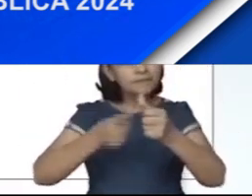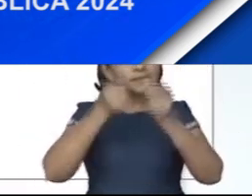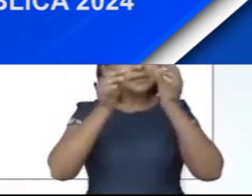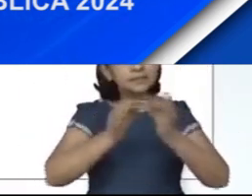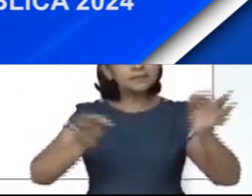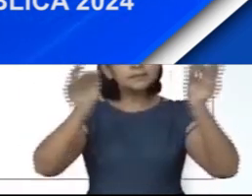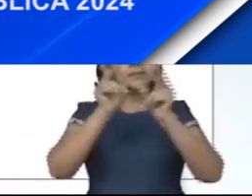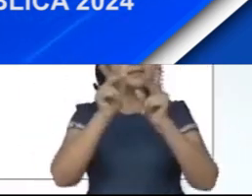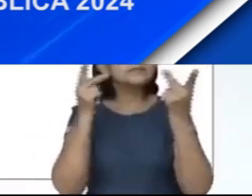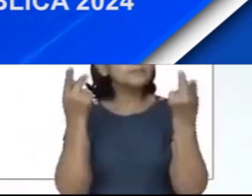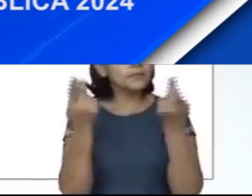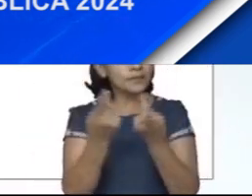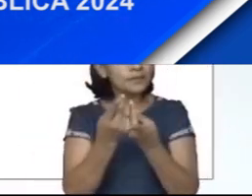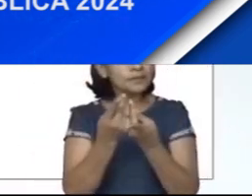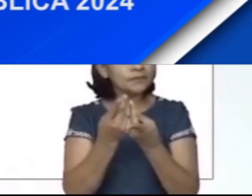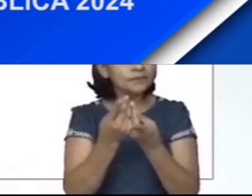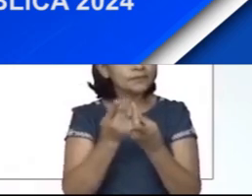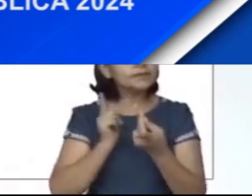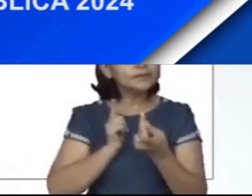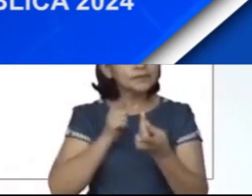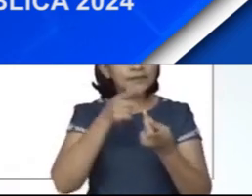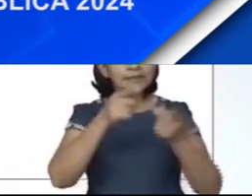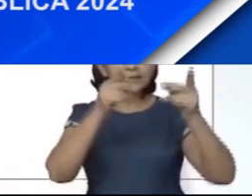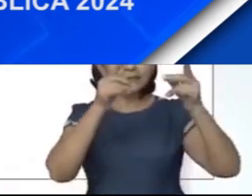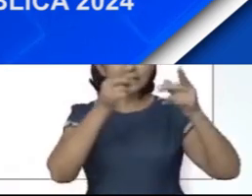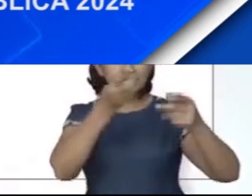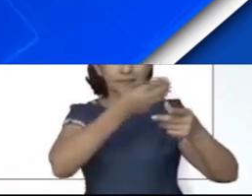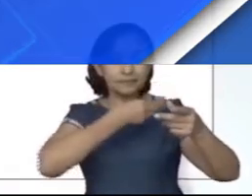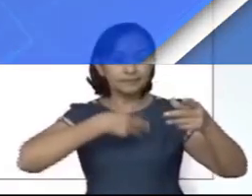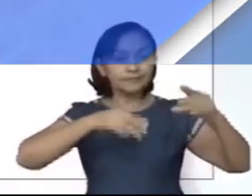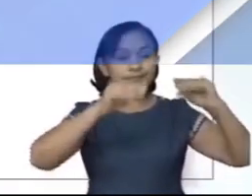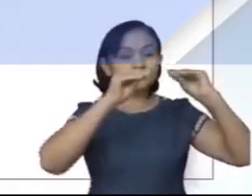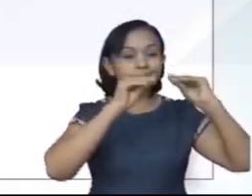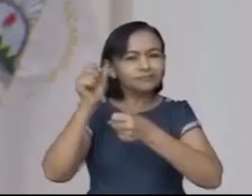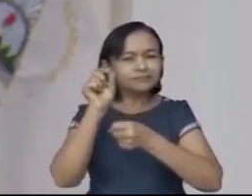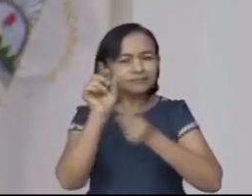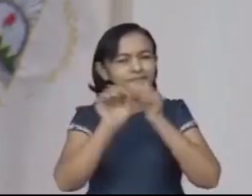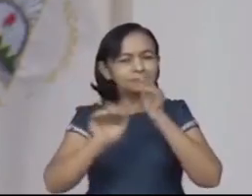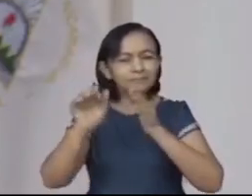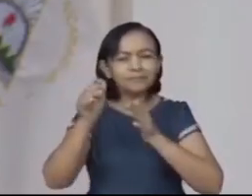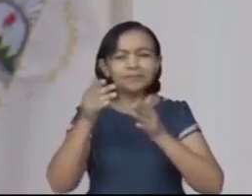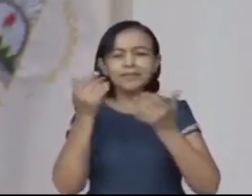la primera prioridad de nuestro pueblo, que es la educación y la salud.